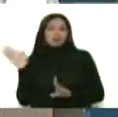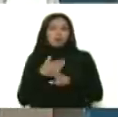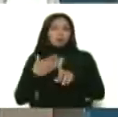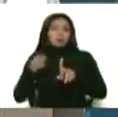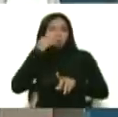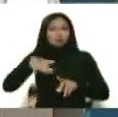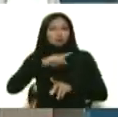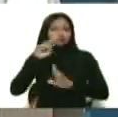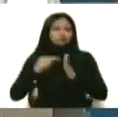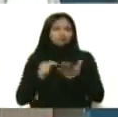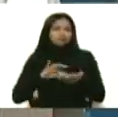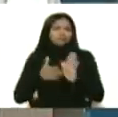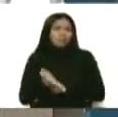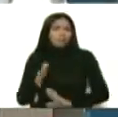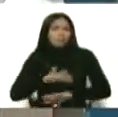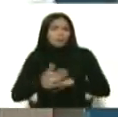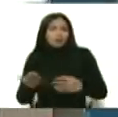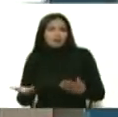un pueblo entero.